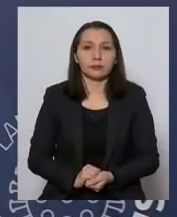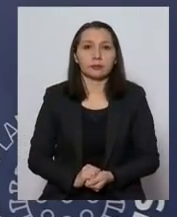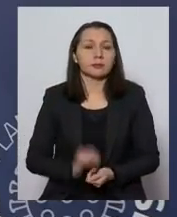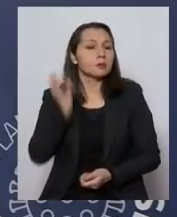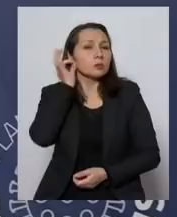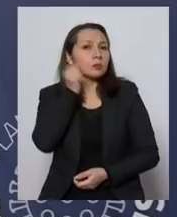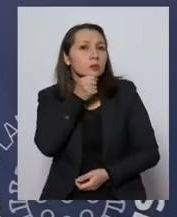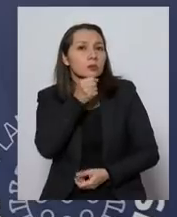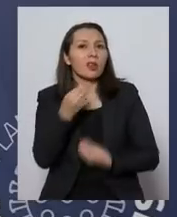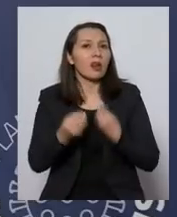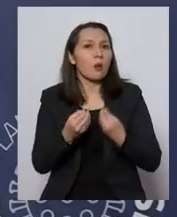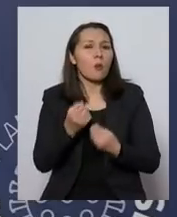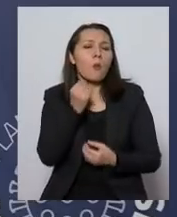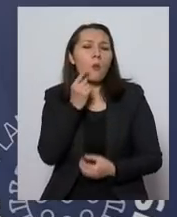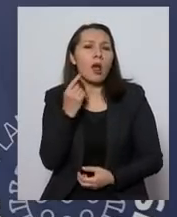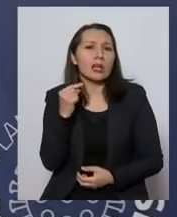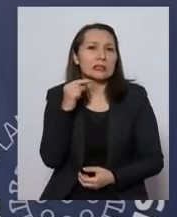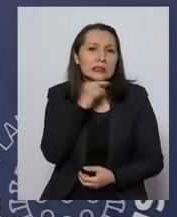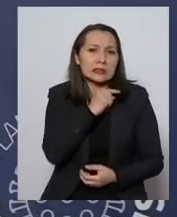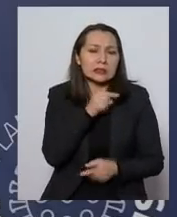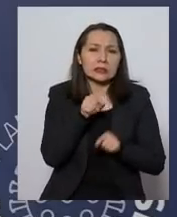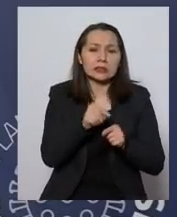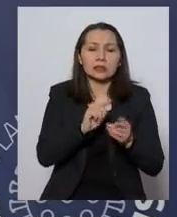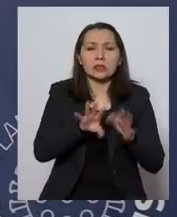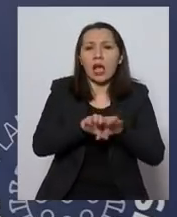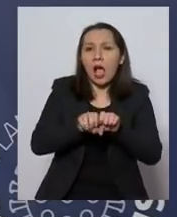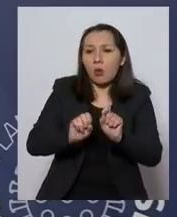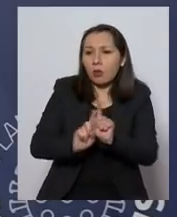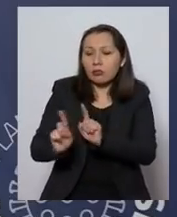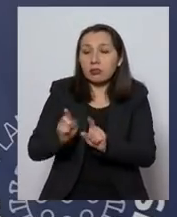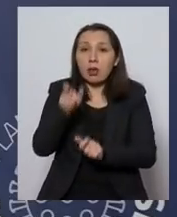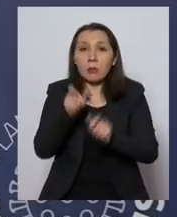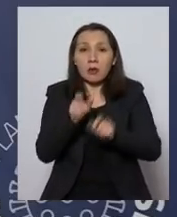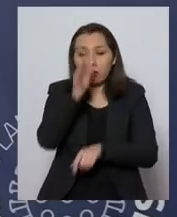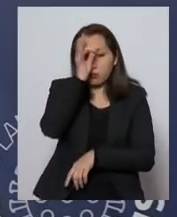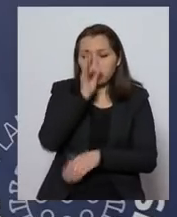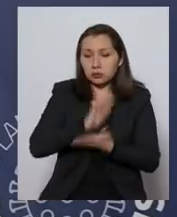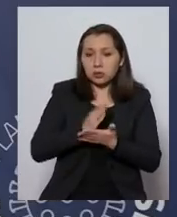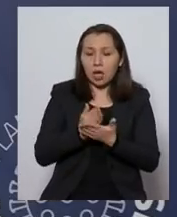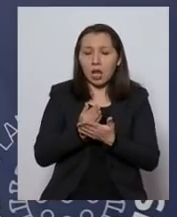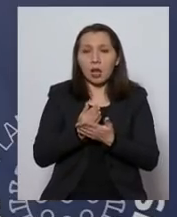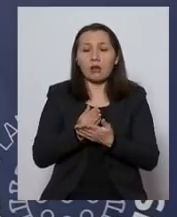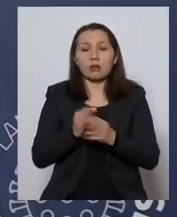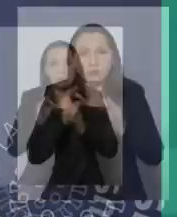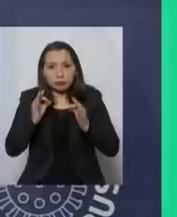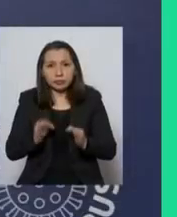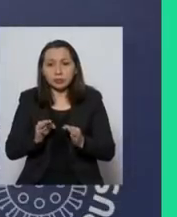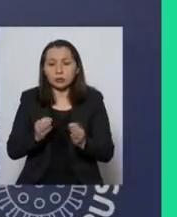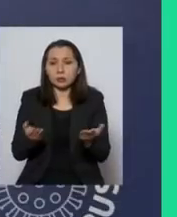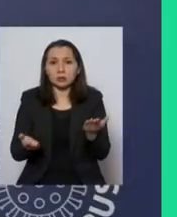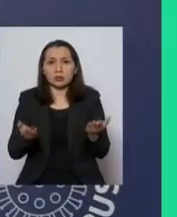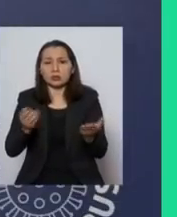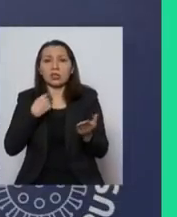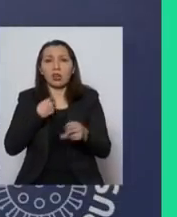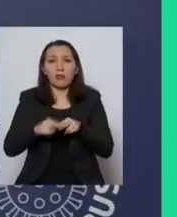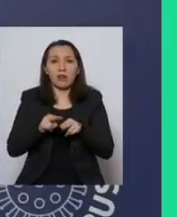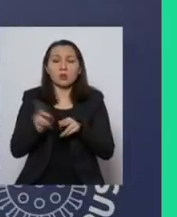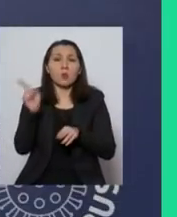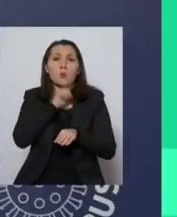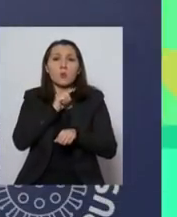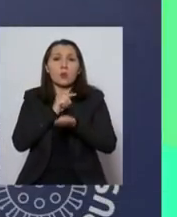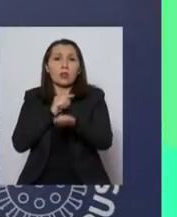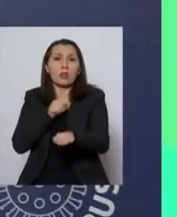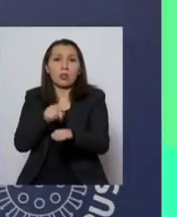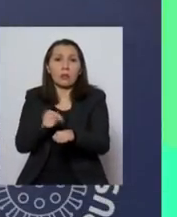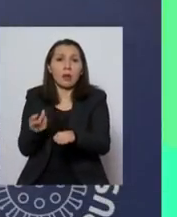Ministro, ¿pero qué está fallando en esta coordinación? ¿Qué ocurre esto? Que el personal de salud se enfrenta en la práctica a esta disyuntiva, ya se está enfrentando